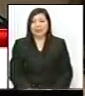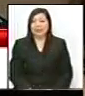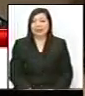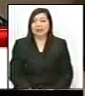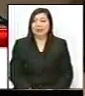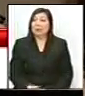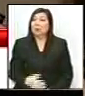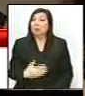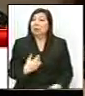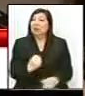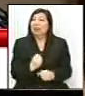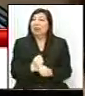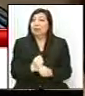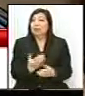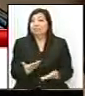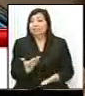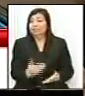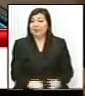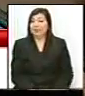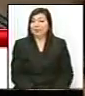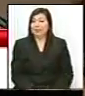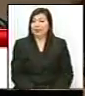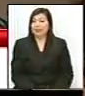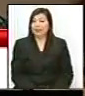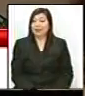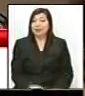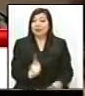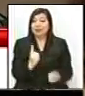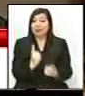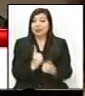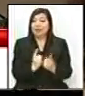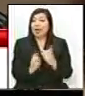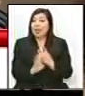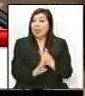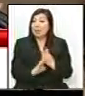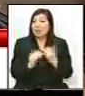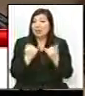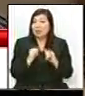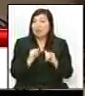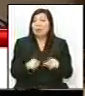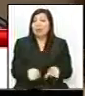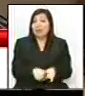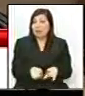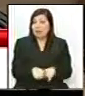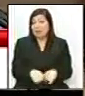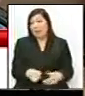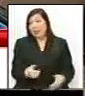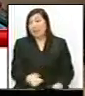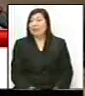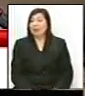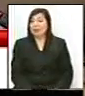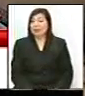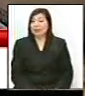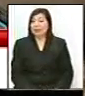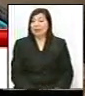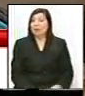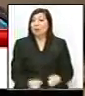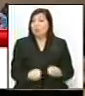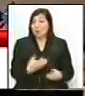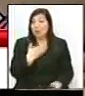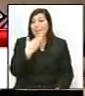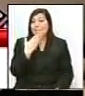y pueda tomar una decisión objetiva en base a un informe, también hay que decirlo, que esté mucho